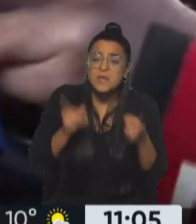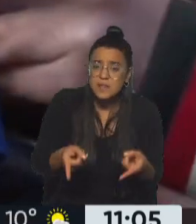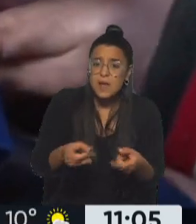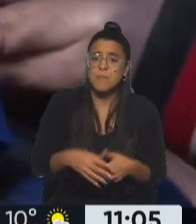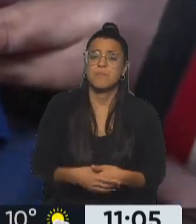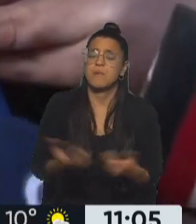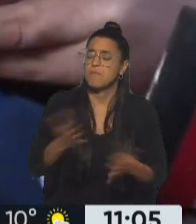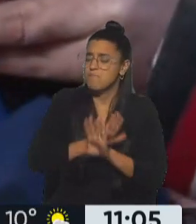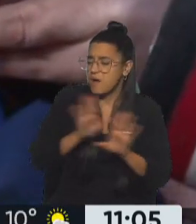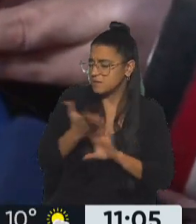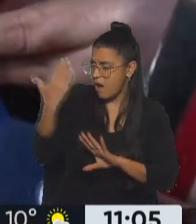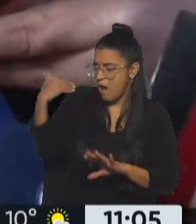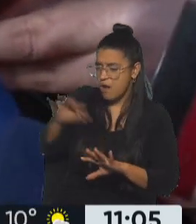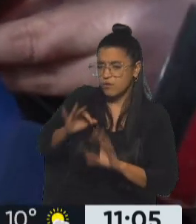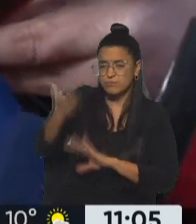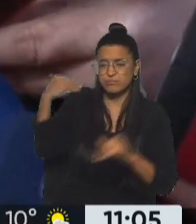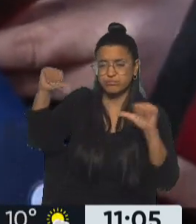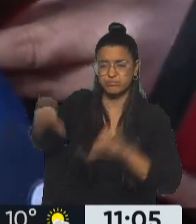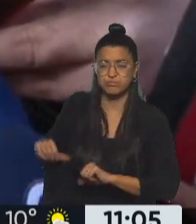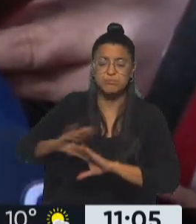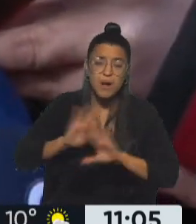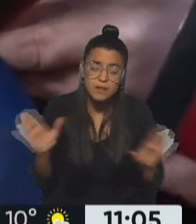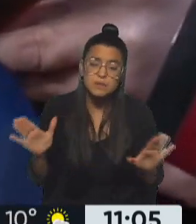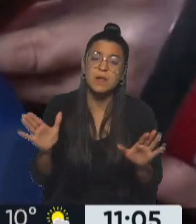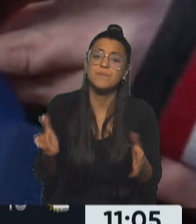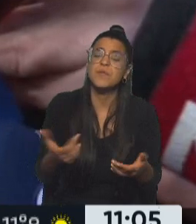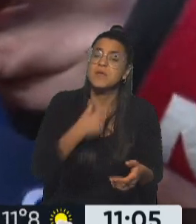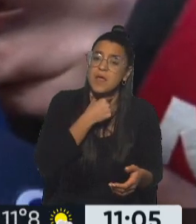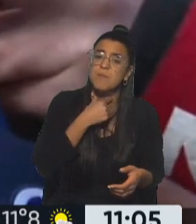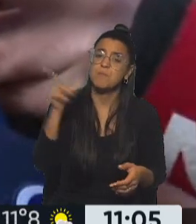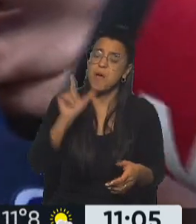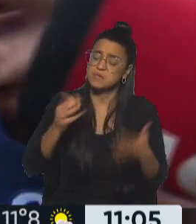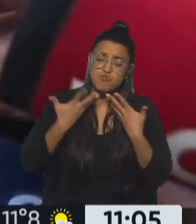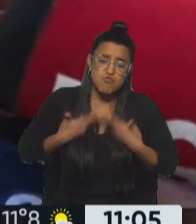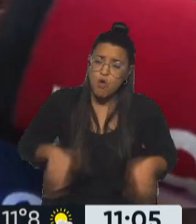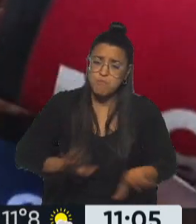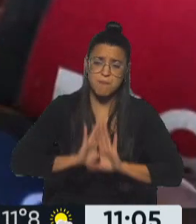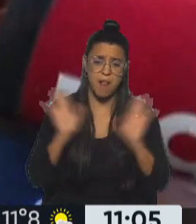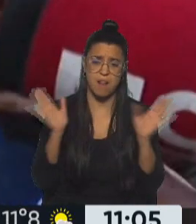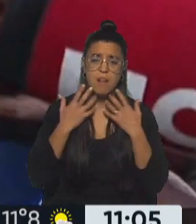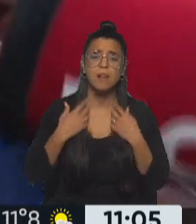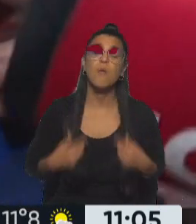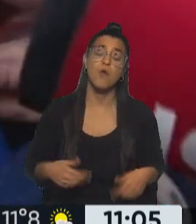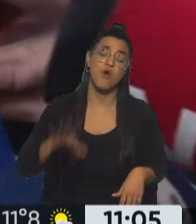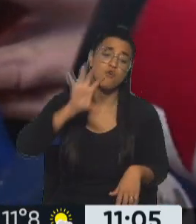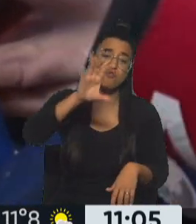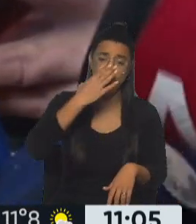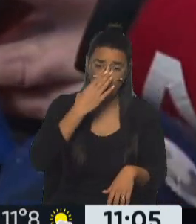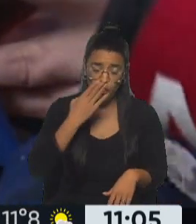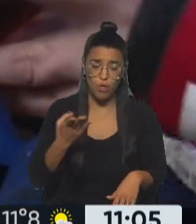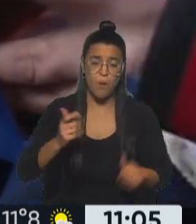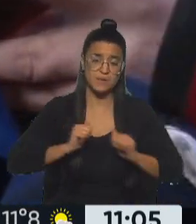de decadencia de nuestra patria, y la cultura de querer un país normal, un país normal. Y bueno, Córdoba espera